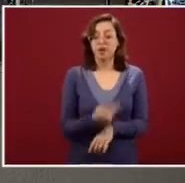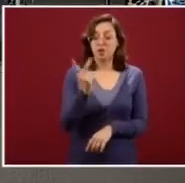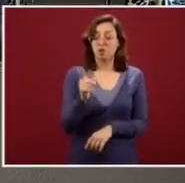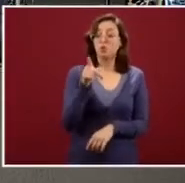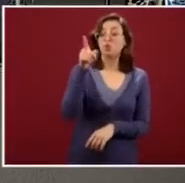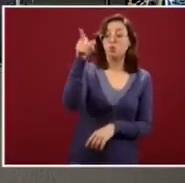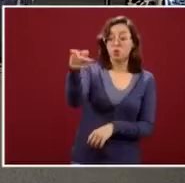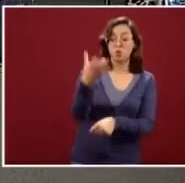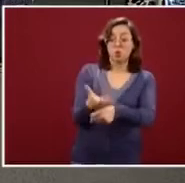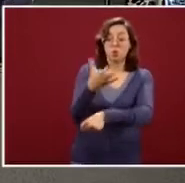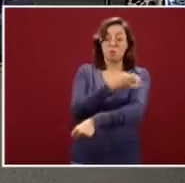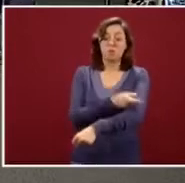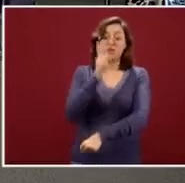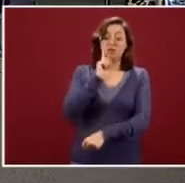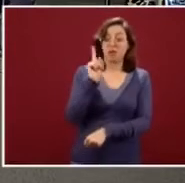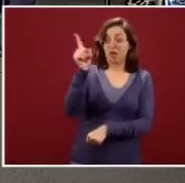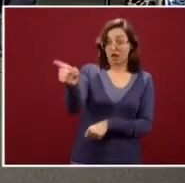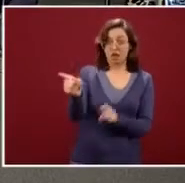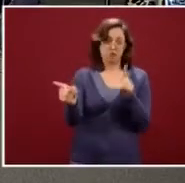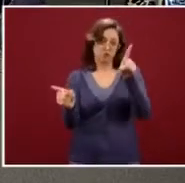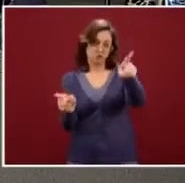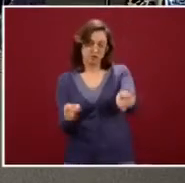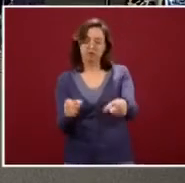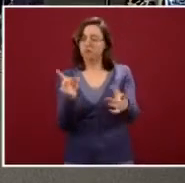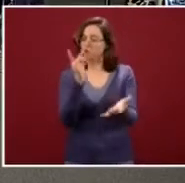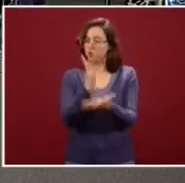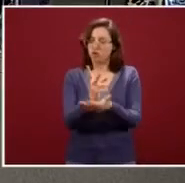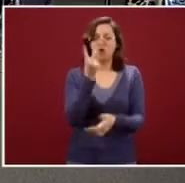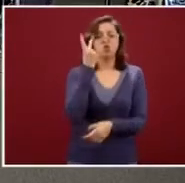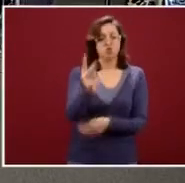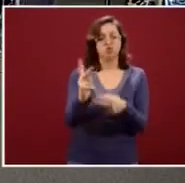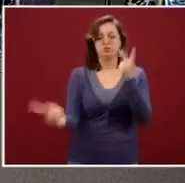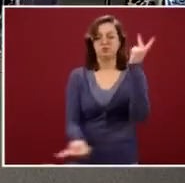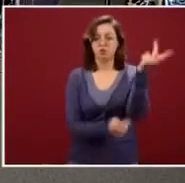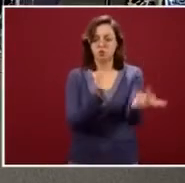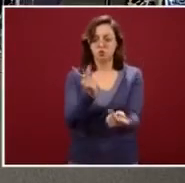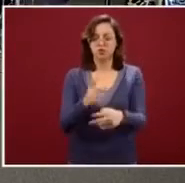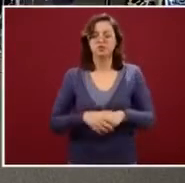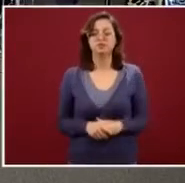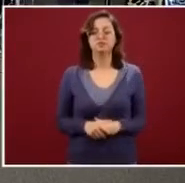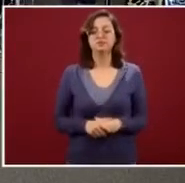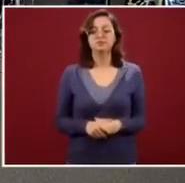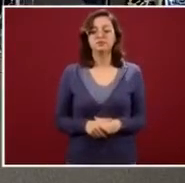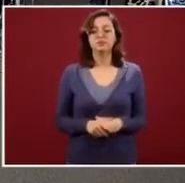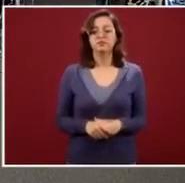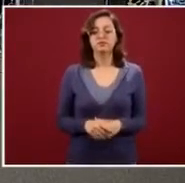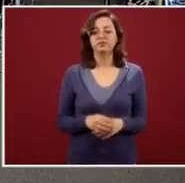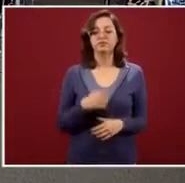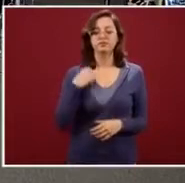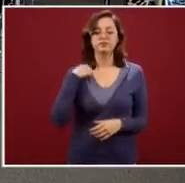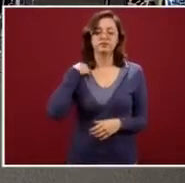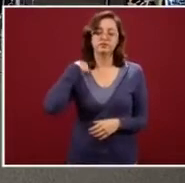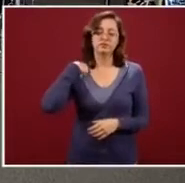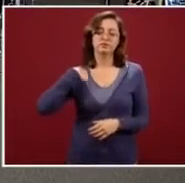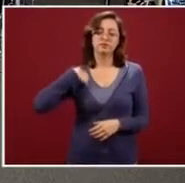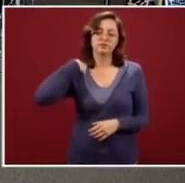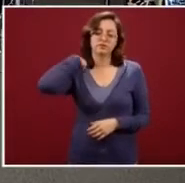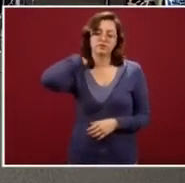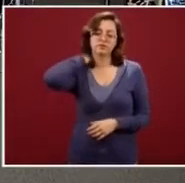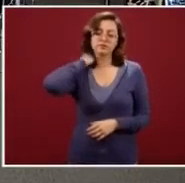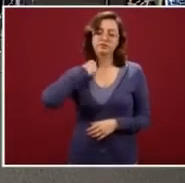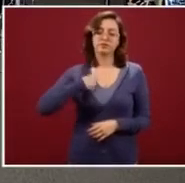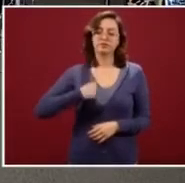la compañera que está hasta atrás y usted que había levantado la mano. Sí, buenas noches. Quería ver si usted me